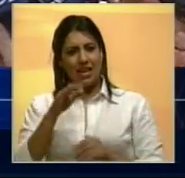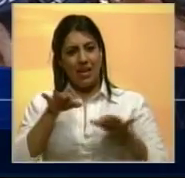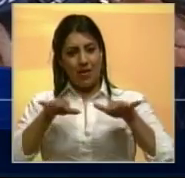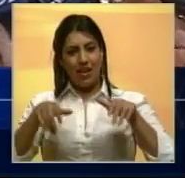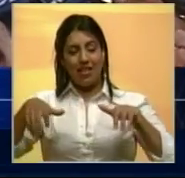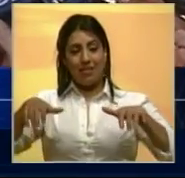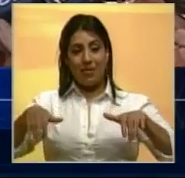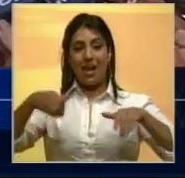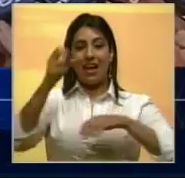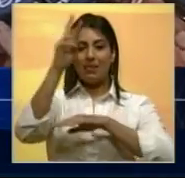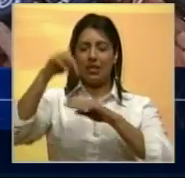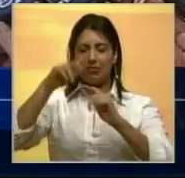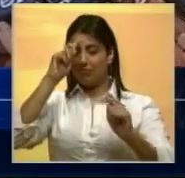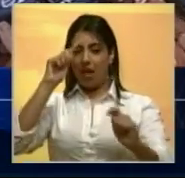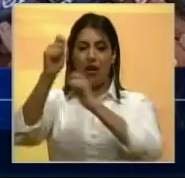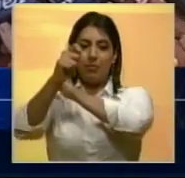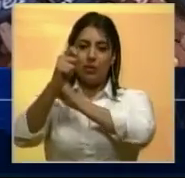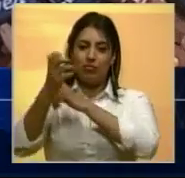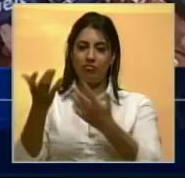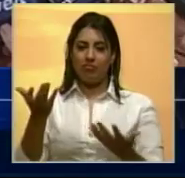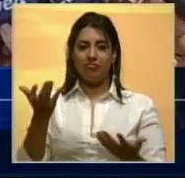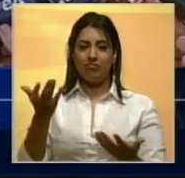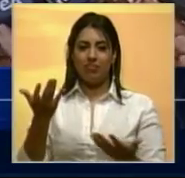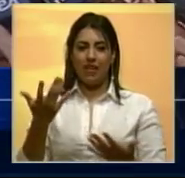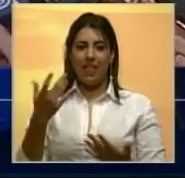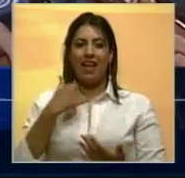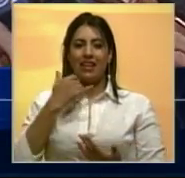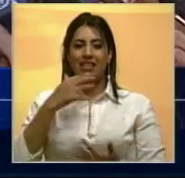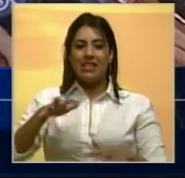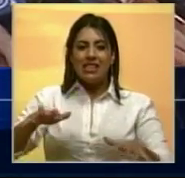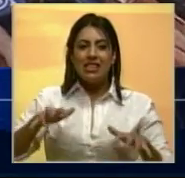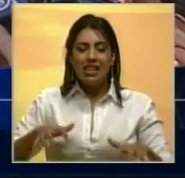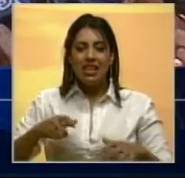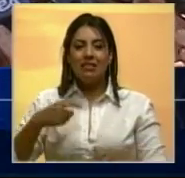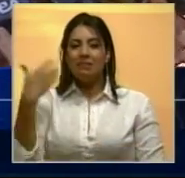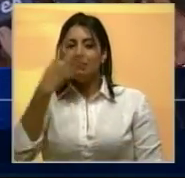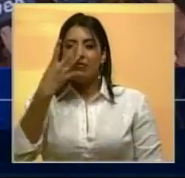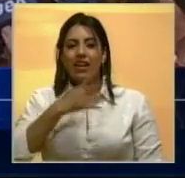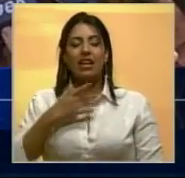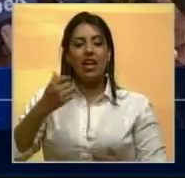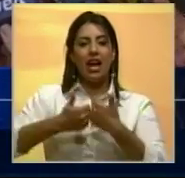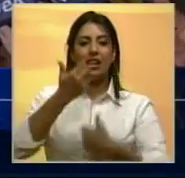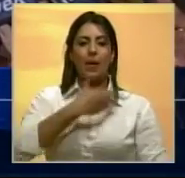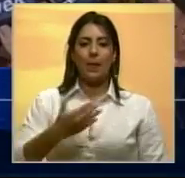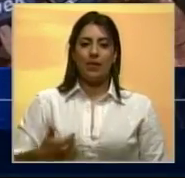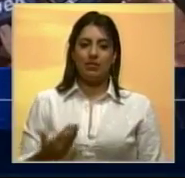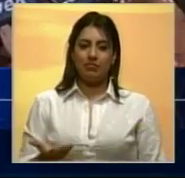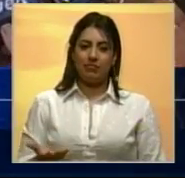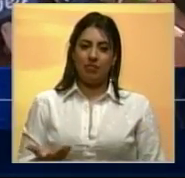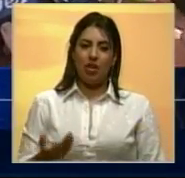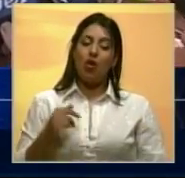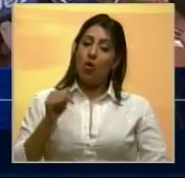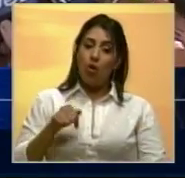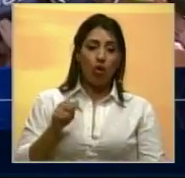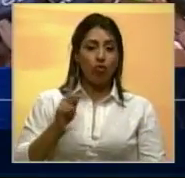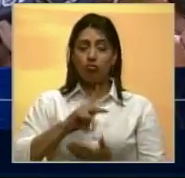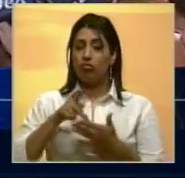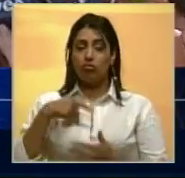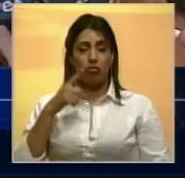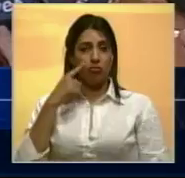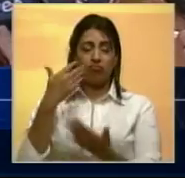la Asamblea Nacional inmediatamente activa las ganas, la necesidad de ser candidato presidencial. Hoy no